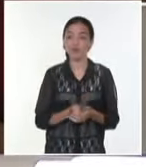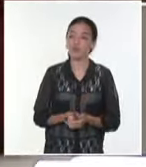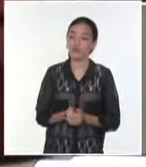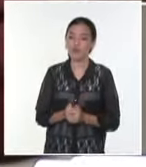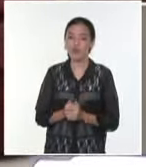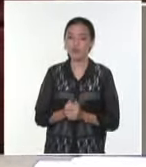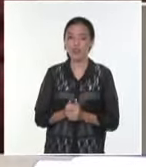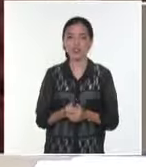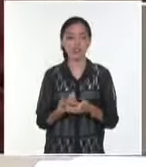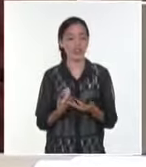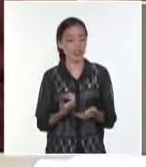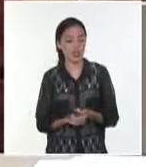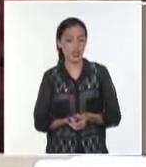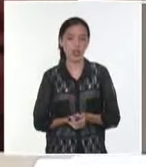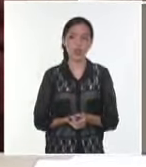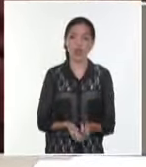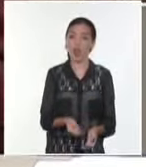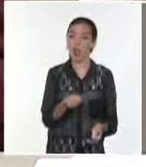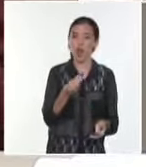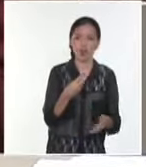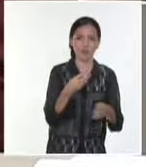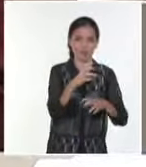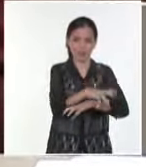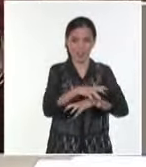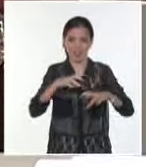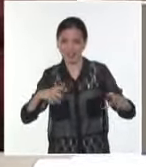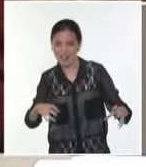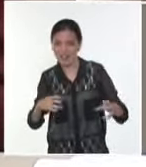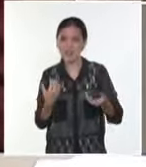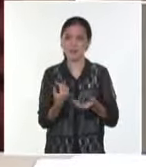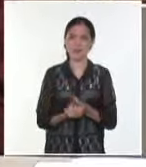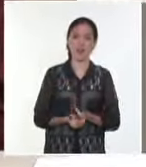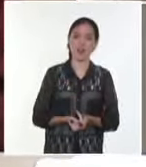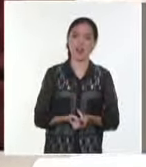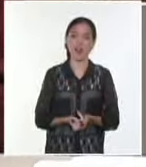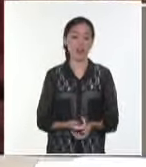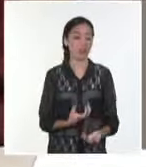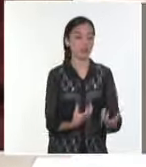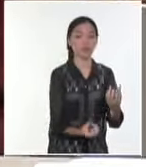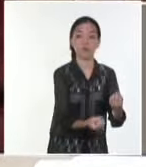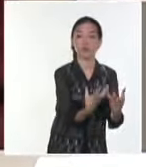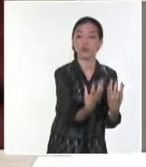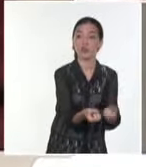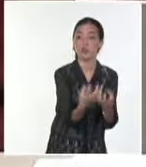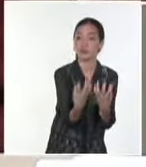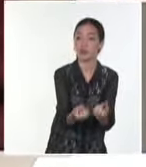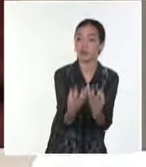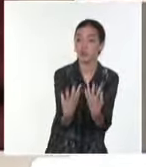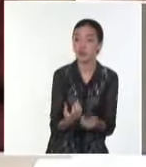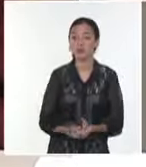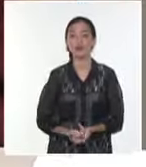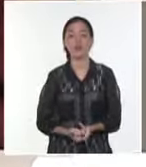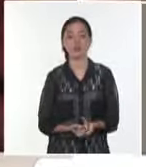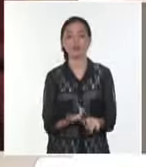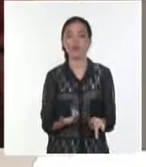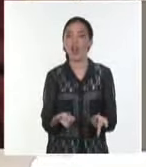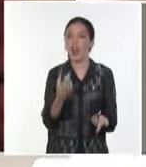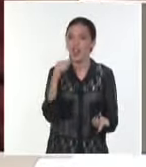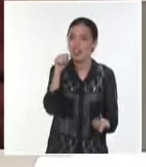animales, tienen cultivo, y se ha desarrollado a lo largo y ancho del país todo un movimiento productivo que